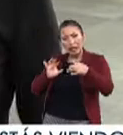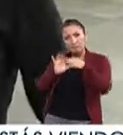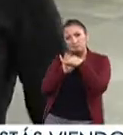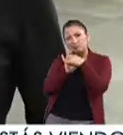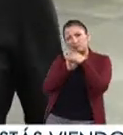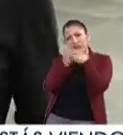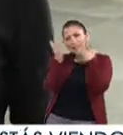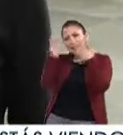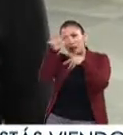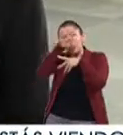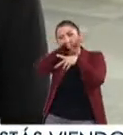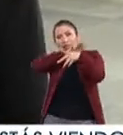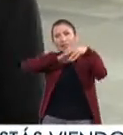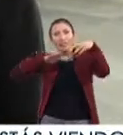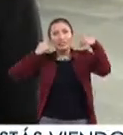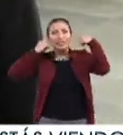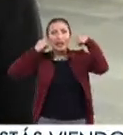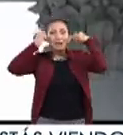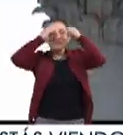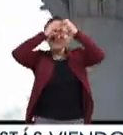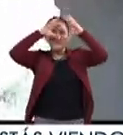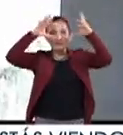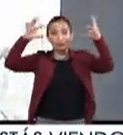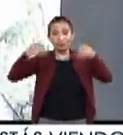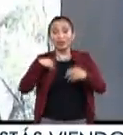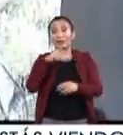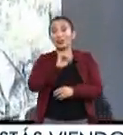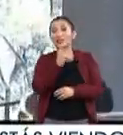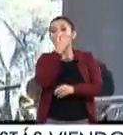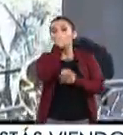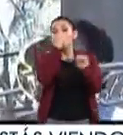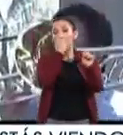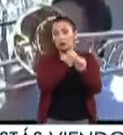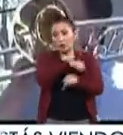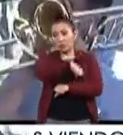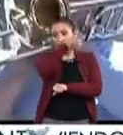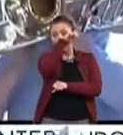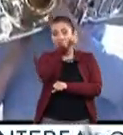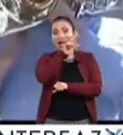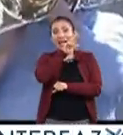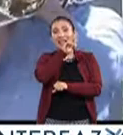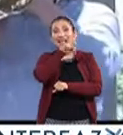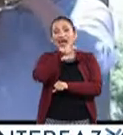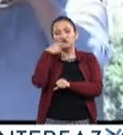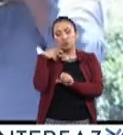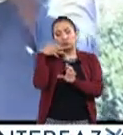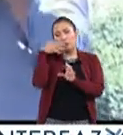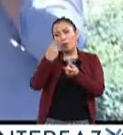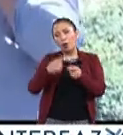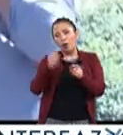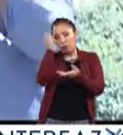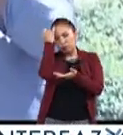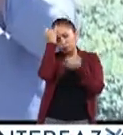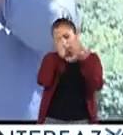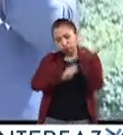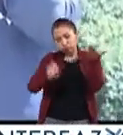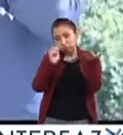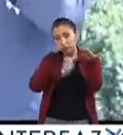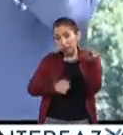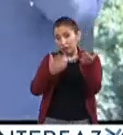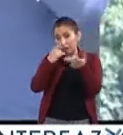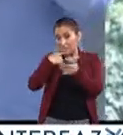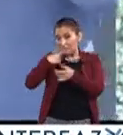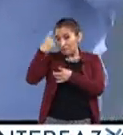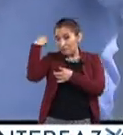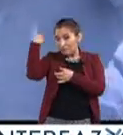sonora y crear un paisaje sonoro. Con 31 años, Erika Vega asegura que su camino en el mundo de la composición no ha sido